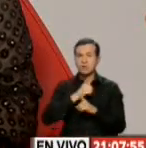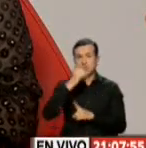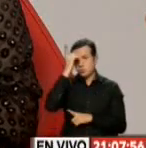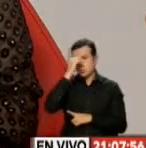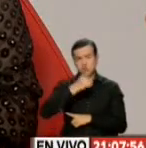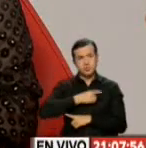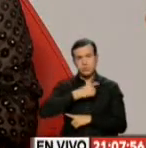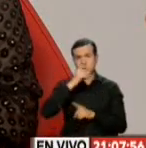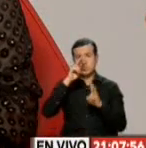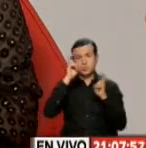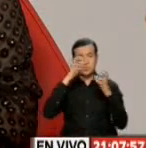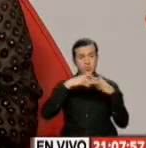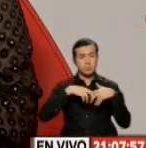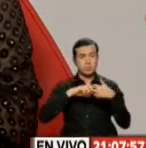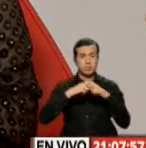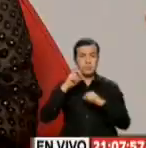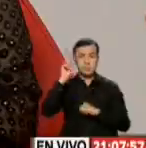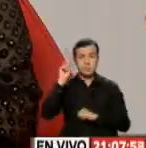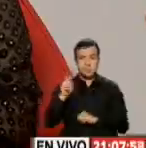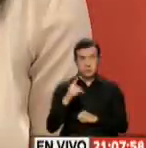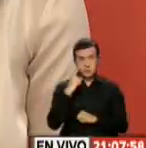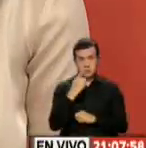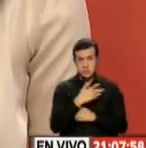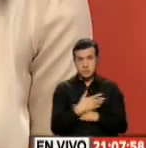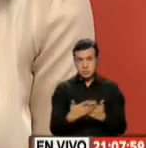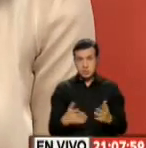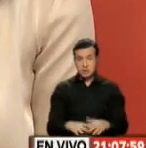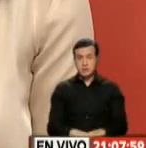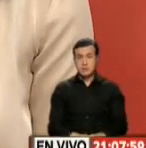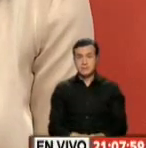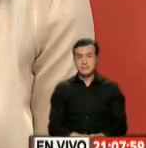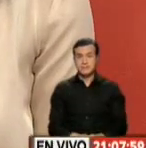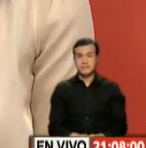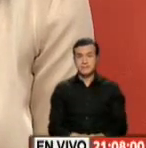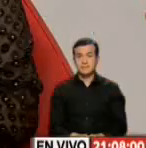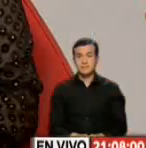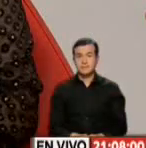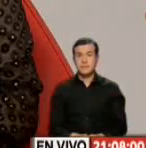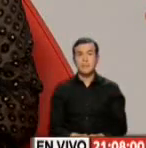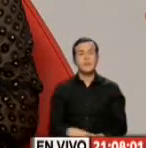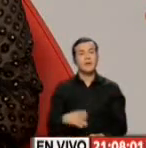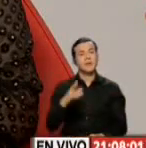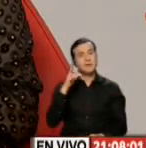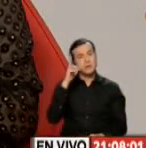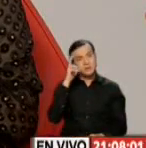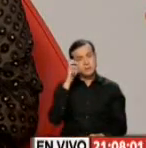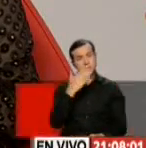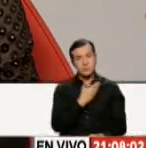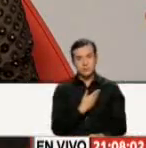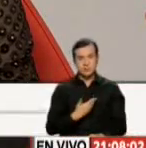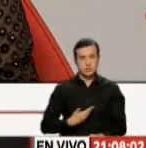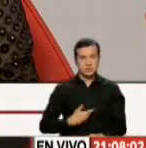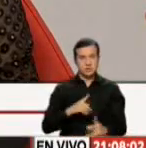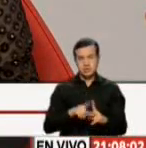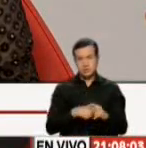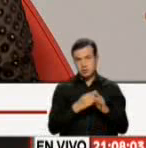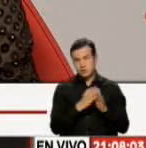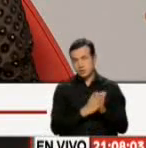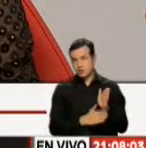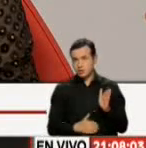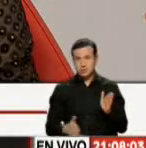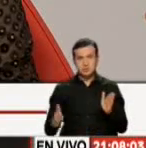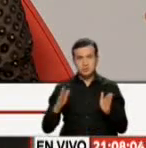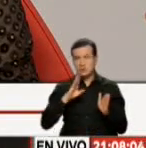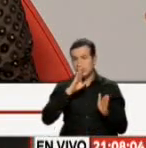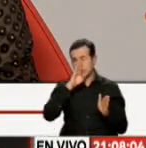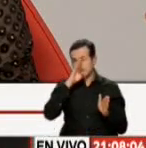decisiones con respecto a la crisis venezolana. ¿Sorprende esta decisión, doctora? A ver, yo creo que el presidente Moreno desde un inicio